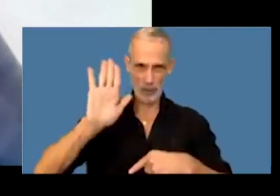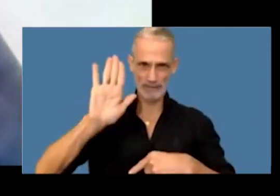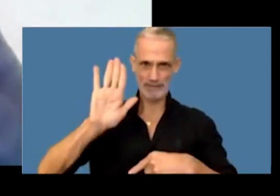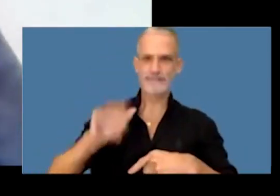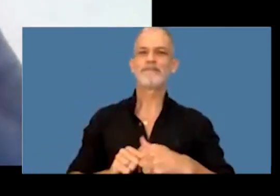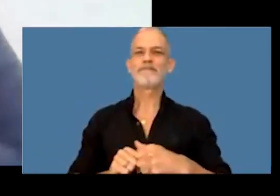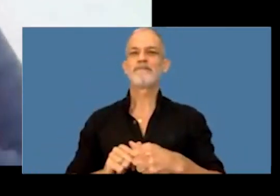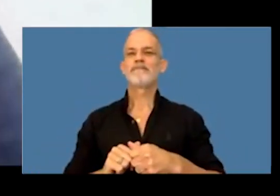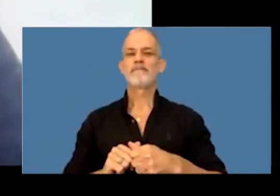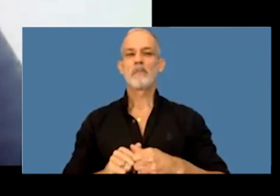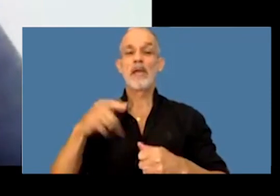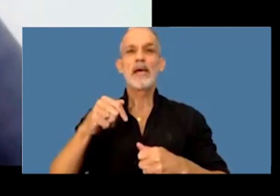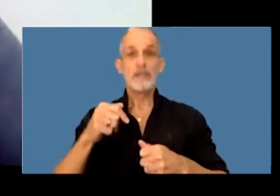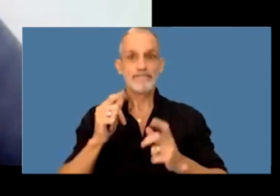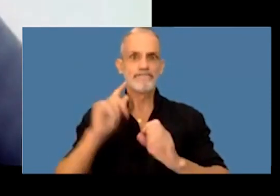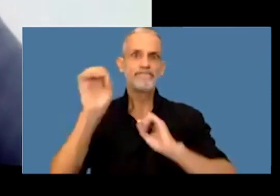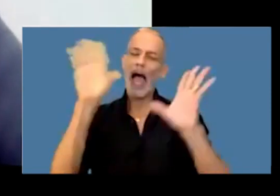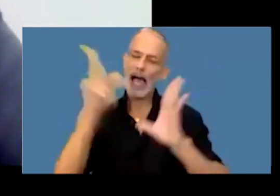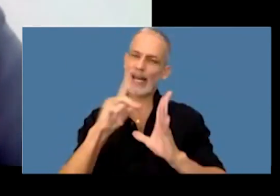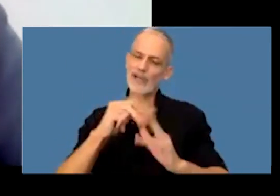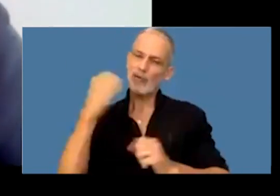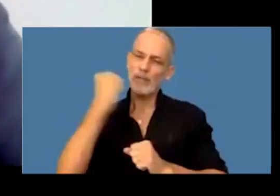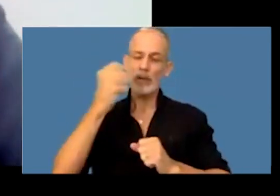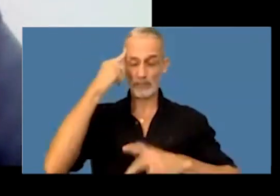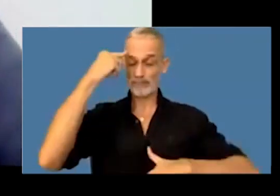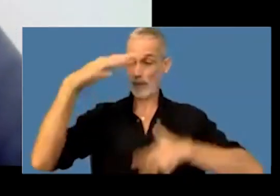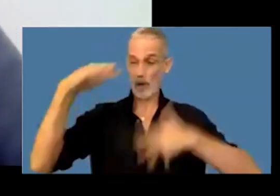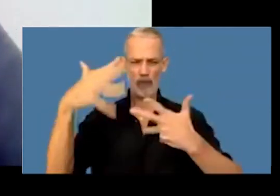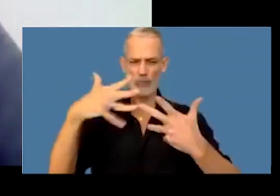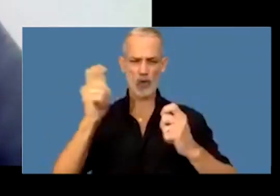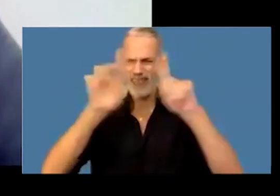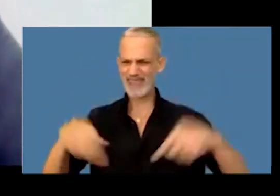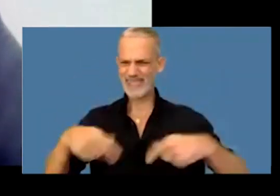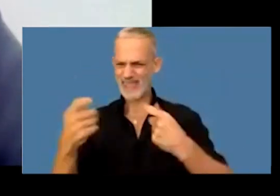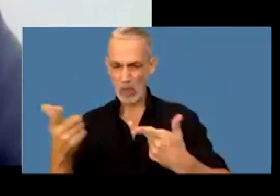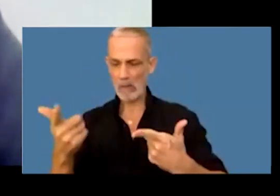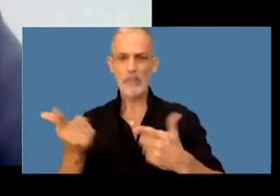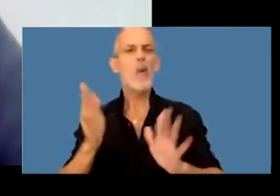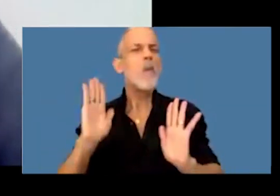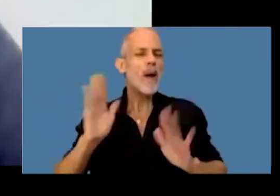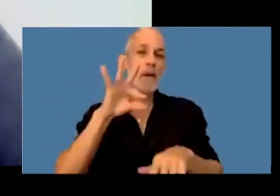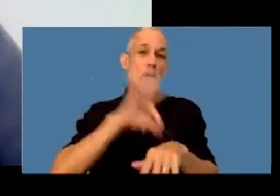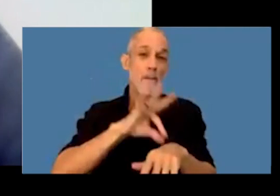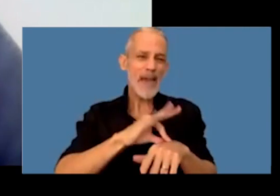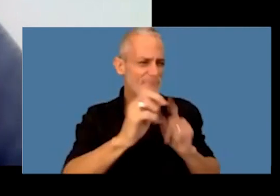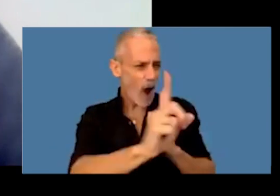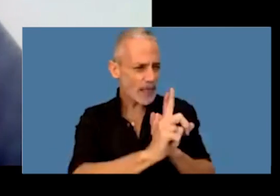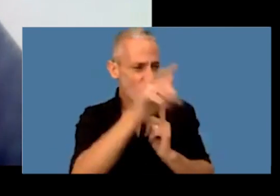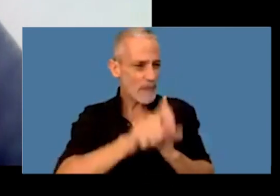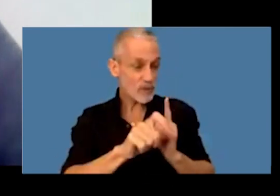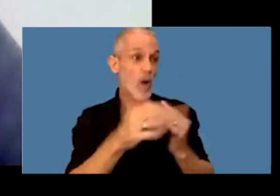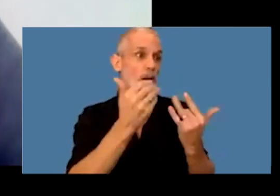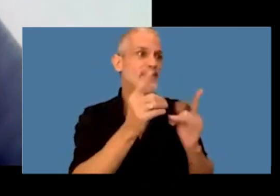mencionás, porque sí, muchas veces se presta confusión, porque también puede ocurrir que el mismo médico que atiende a la persona pueda ser el médico que está en una